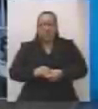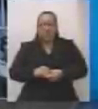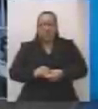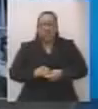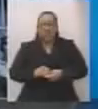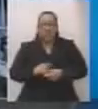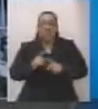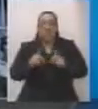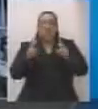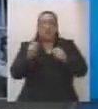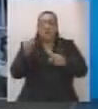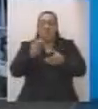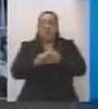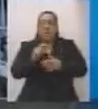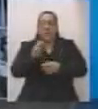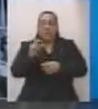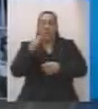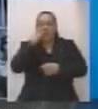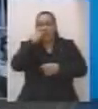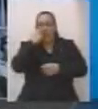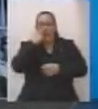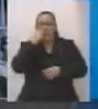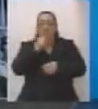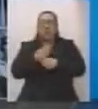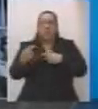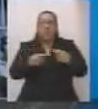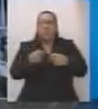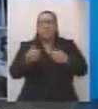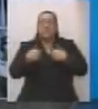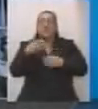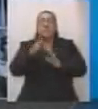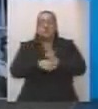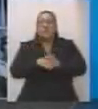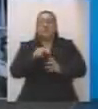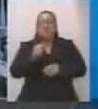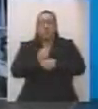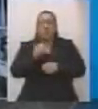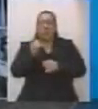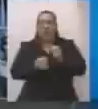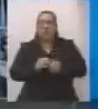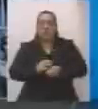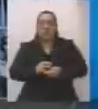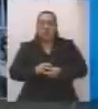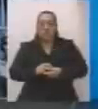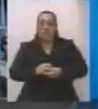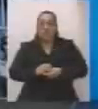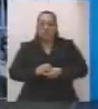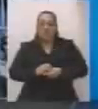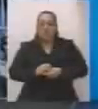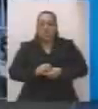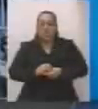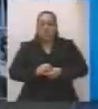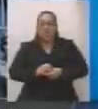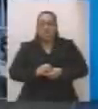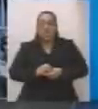menos éxito, la teoría de las ventajas competitivas ha tenido menos éxito últimamente en el caso de la